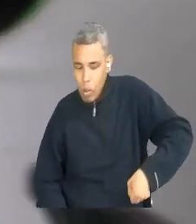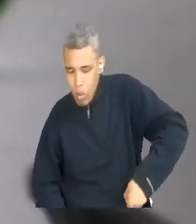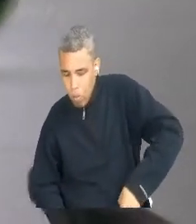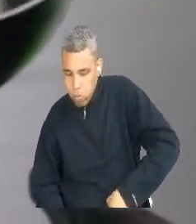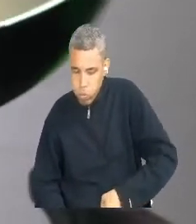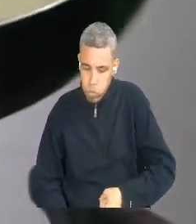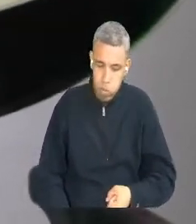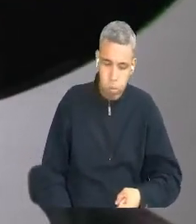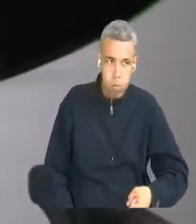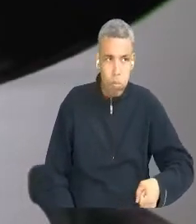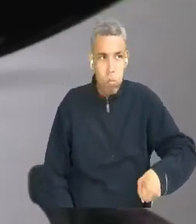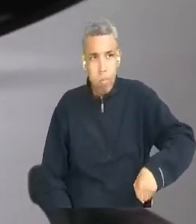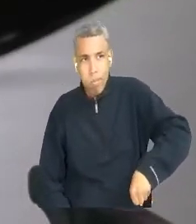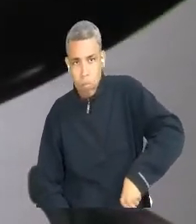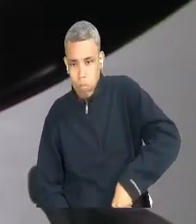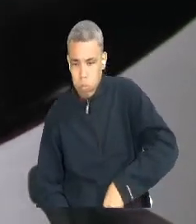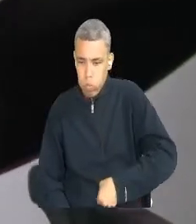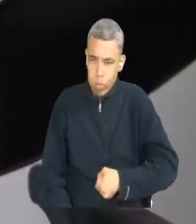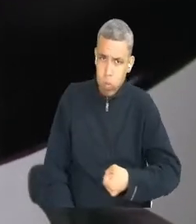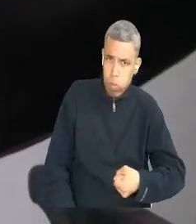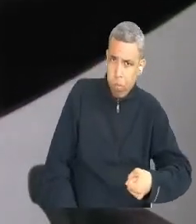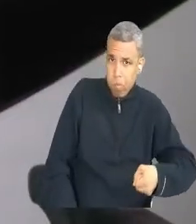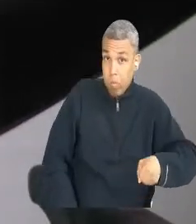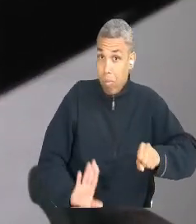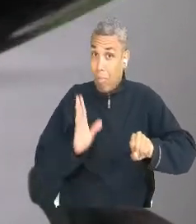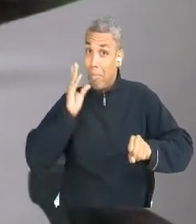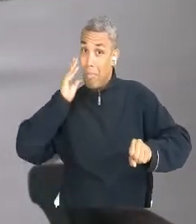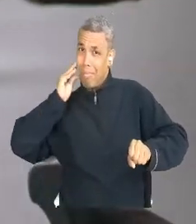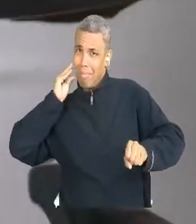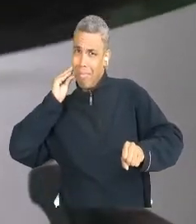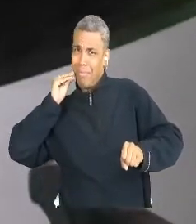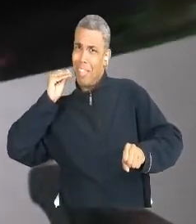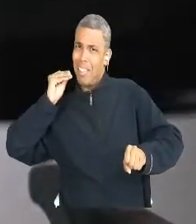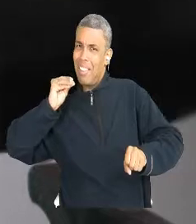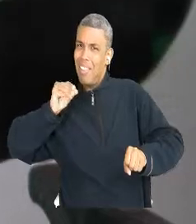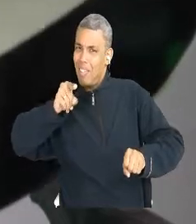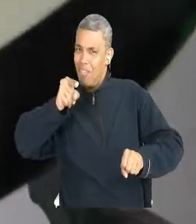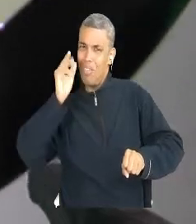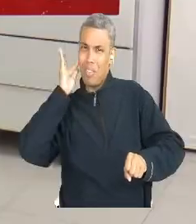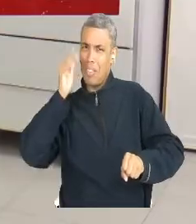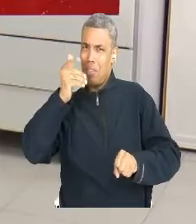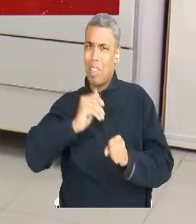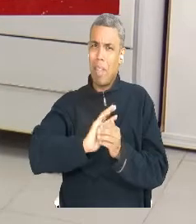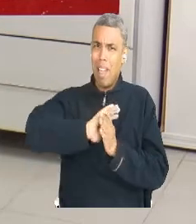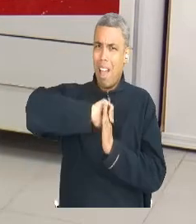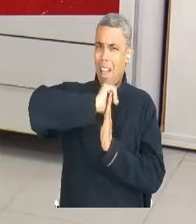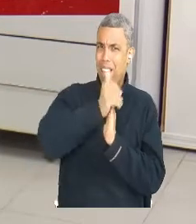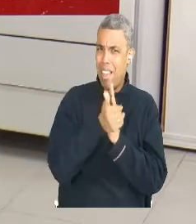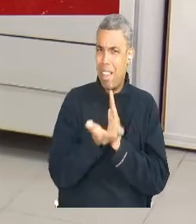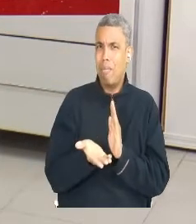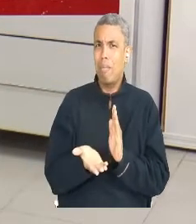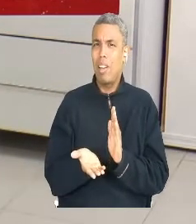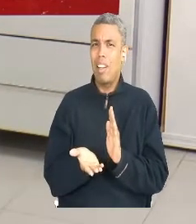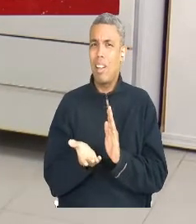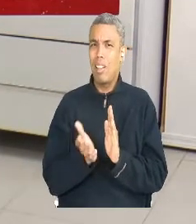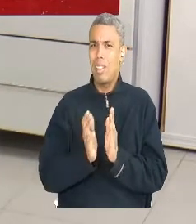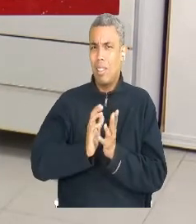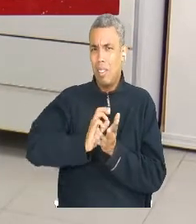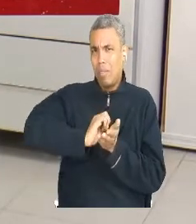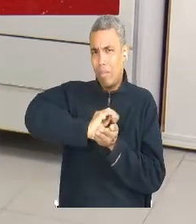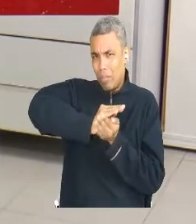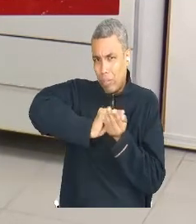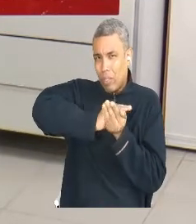Es muy sencillo. Yo creo que las amas de casa son expertas haciendo arepas, haciendo de pronto fritas. Anda,